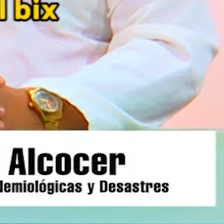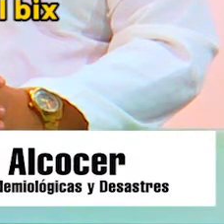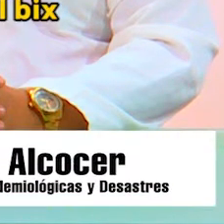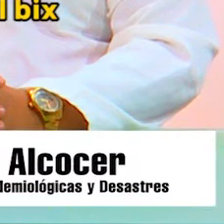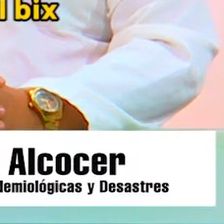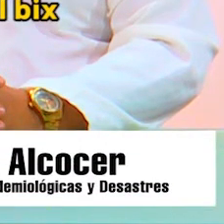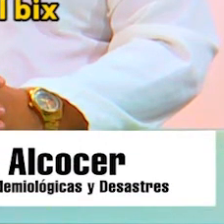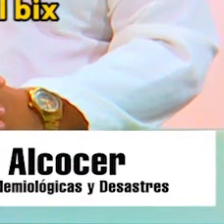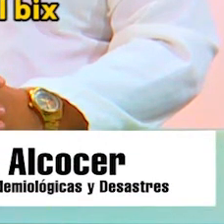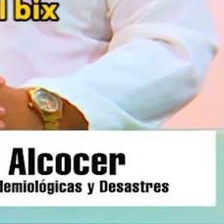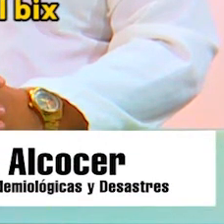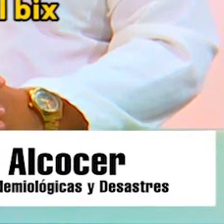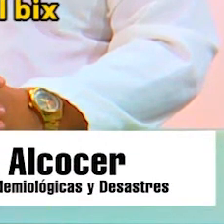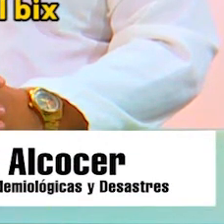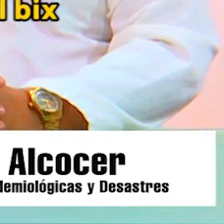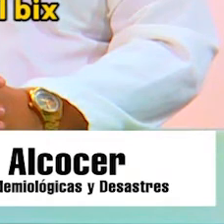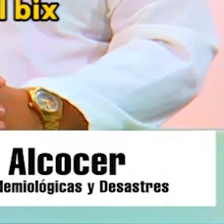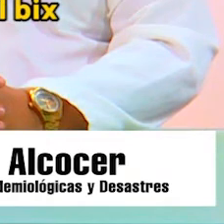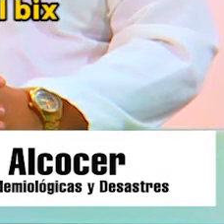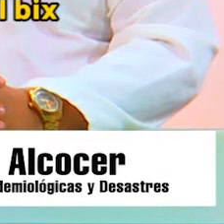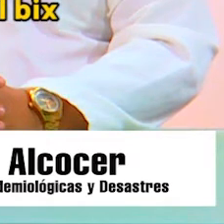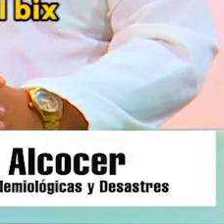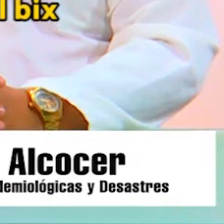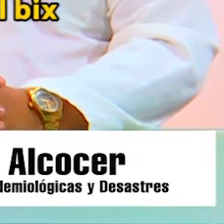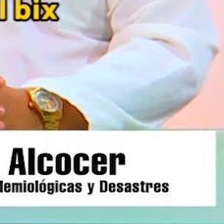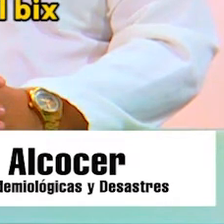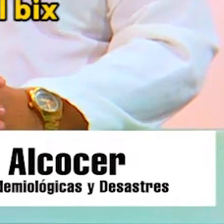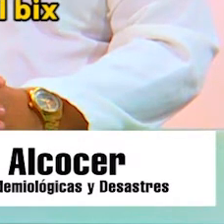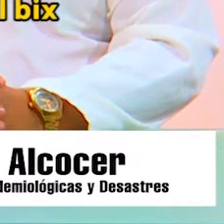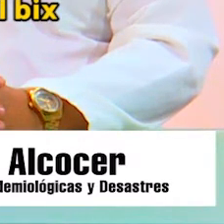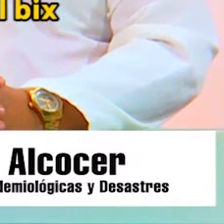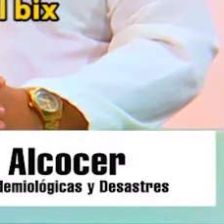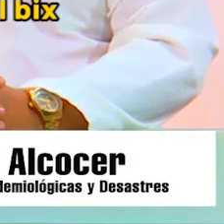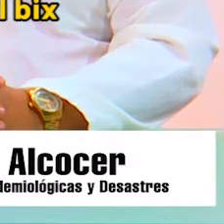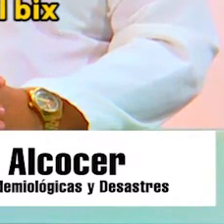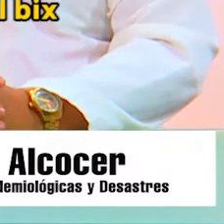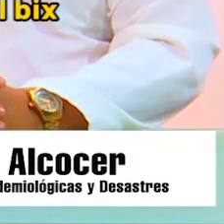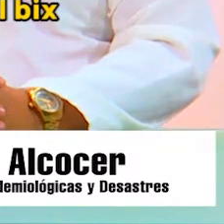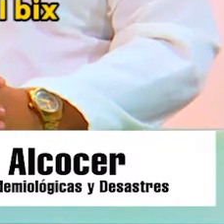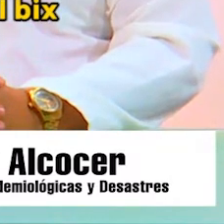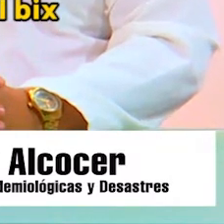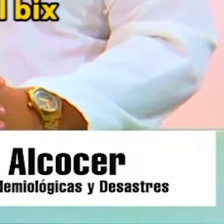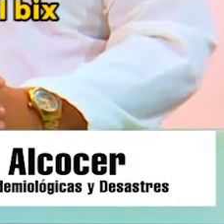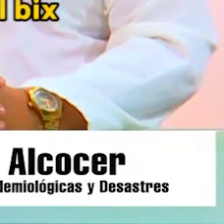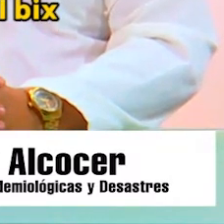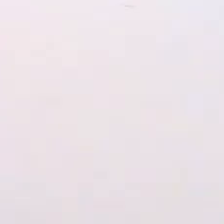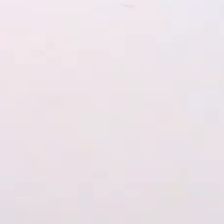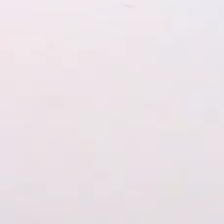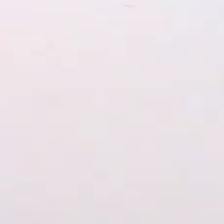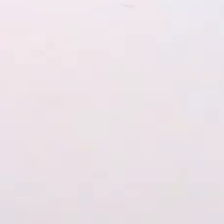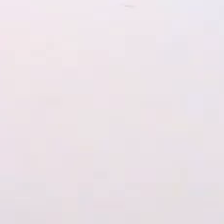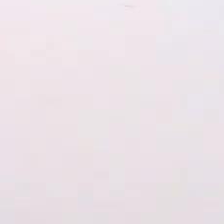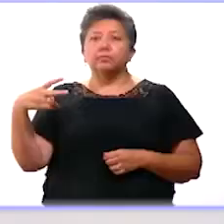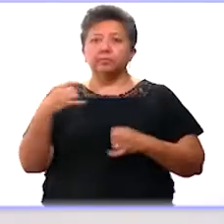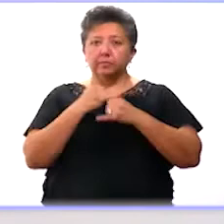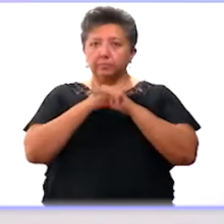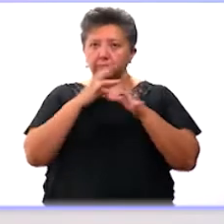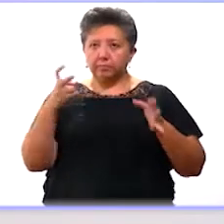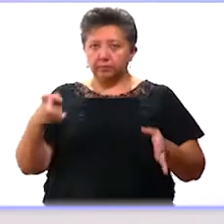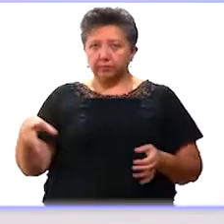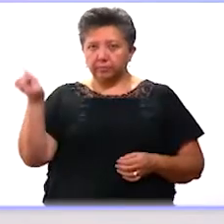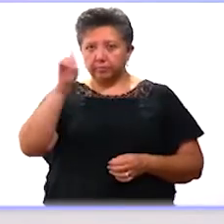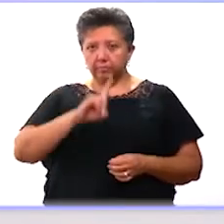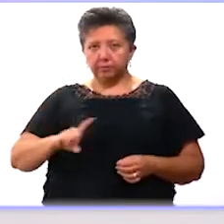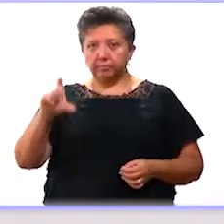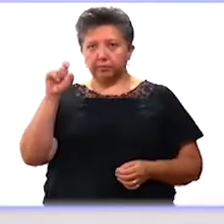Buenas tardes, este es el parte médico relacionado al COVID-19 en el estado de Yucatán. Adelante, doctor. Gracias, licenciada. Este es el parte médico de